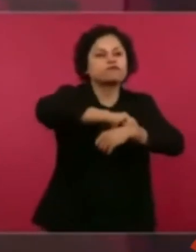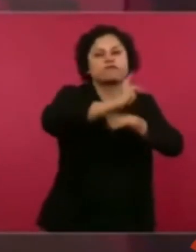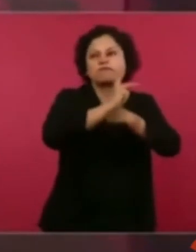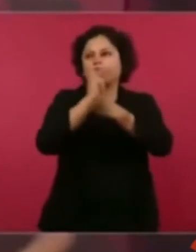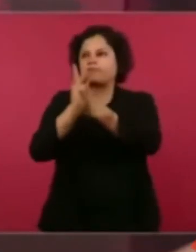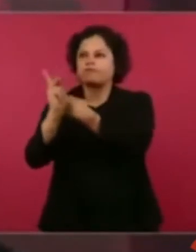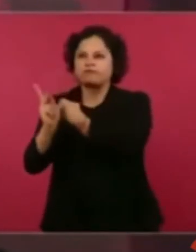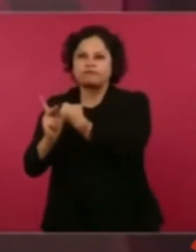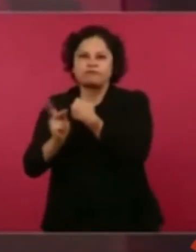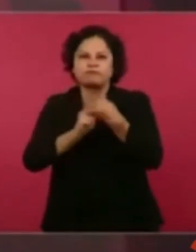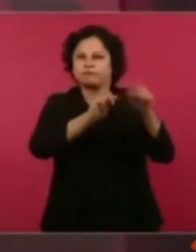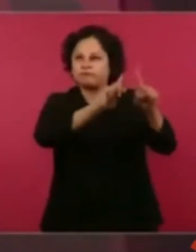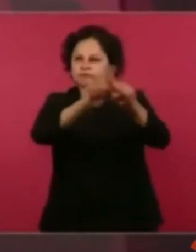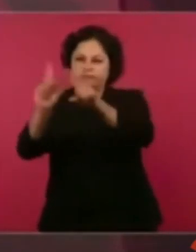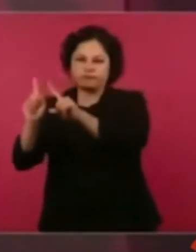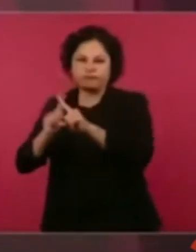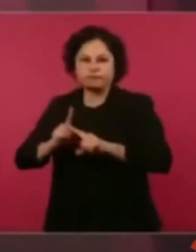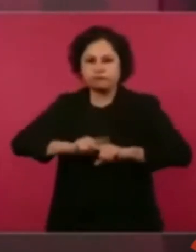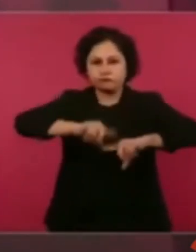Y ayer hablaba yo